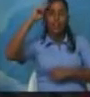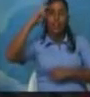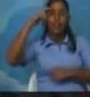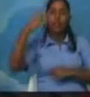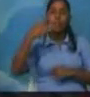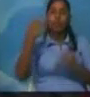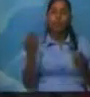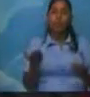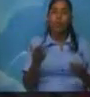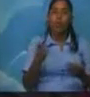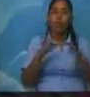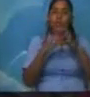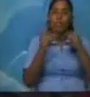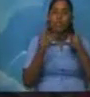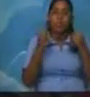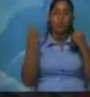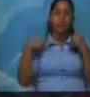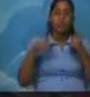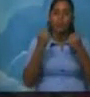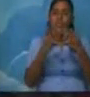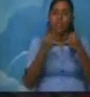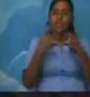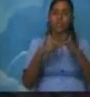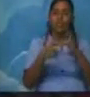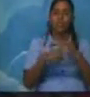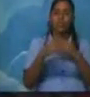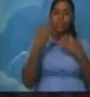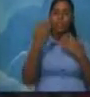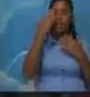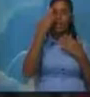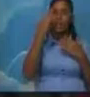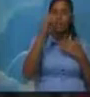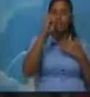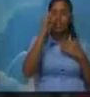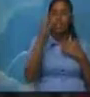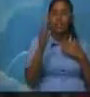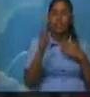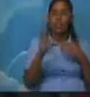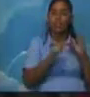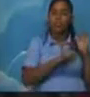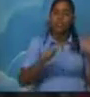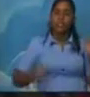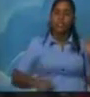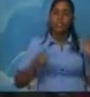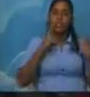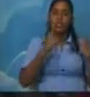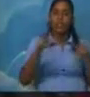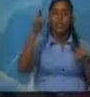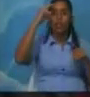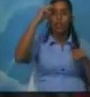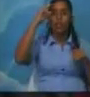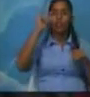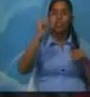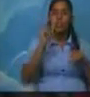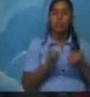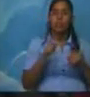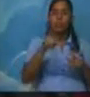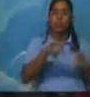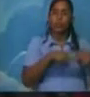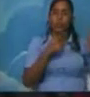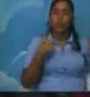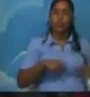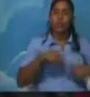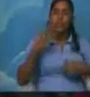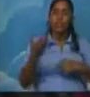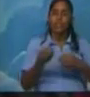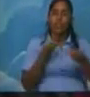verdad que tenemos tantas cosas que agradecerle a Dios Y entonces el señor le dice reconoce a sí mismo en tu corazón que